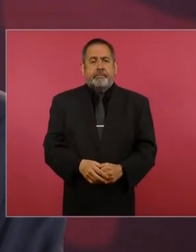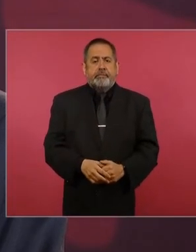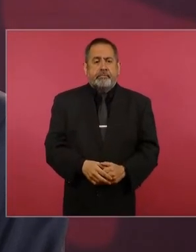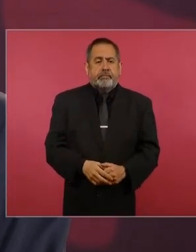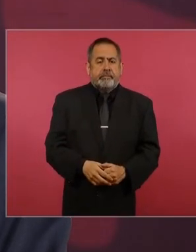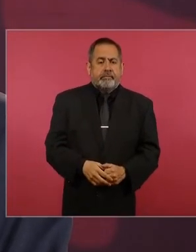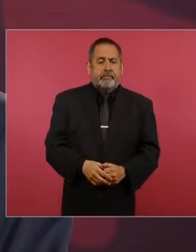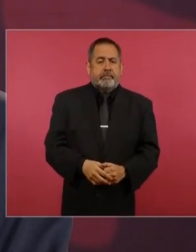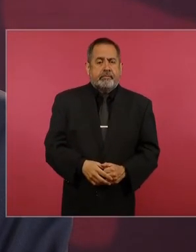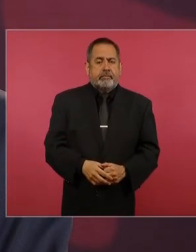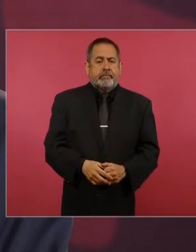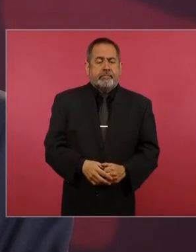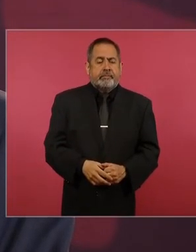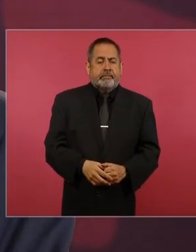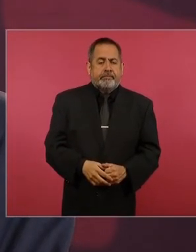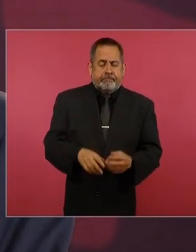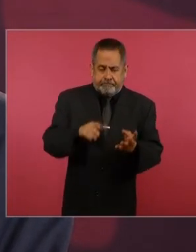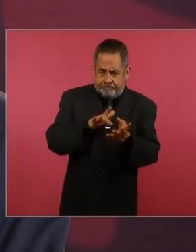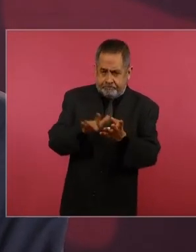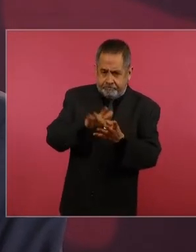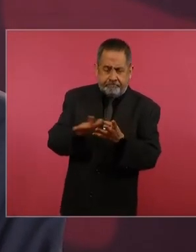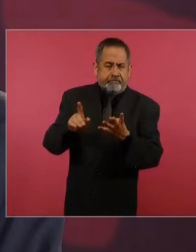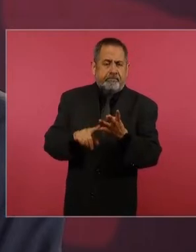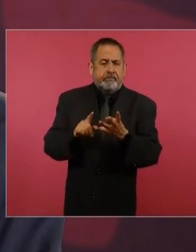Se apoya